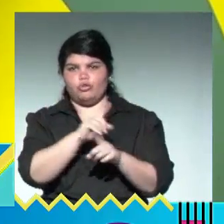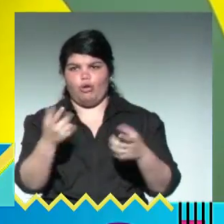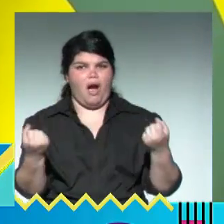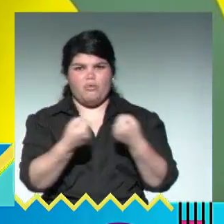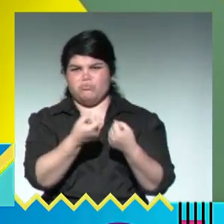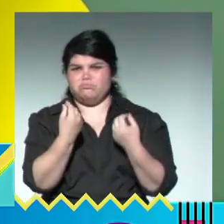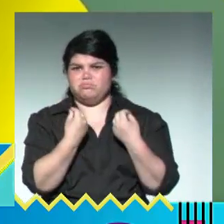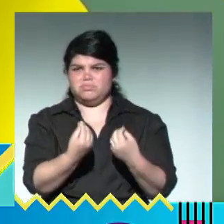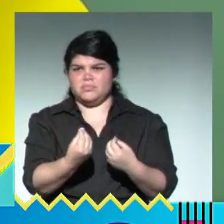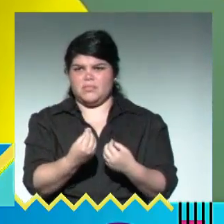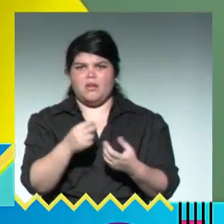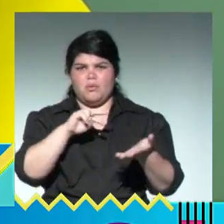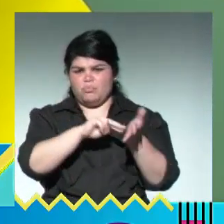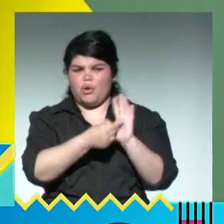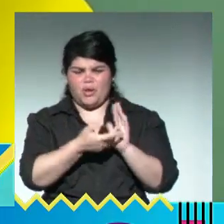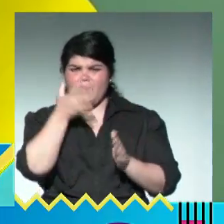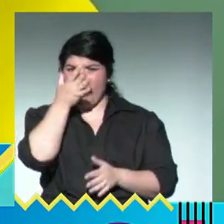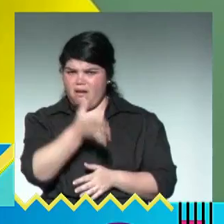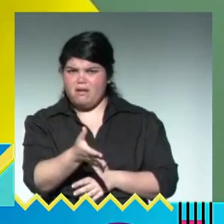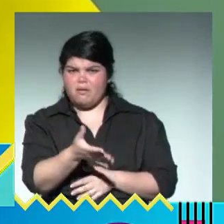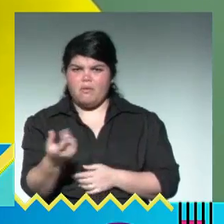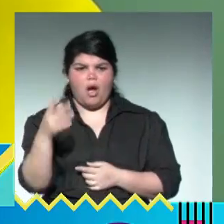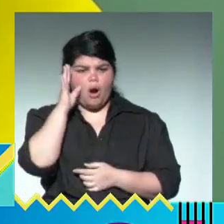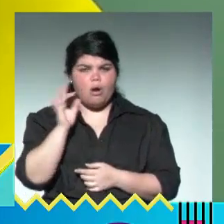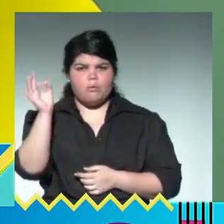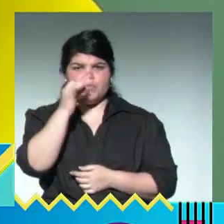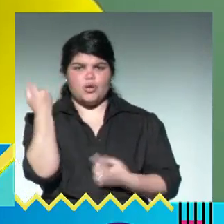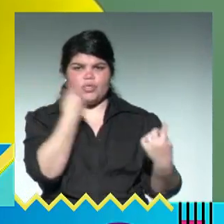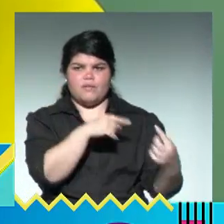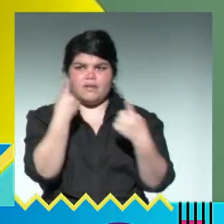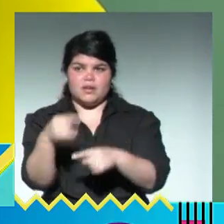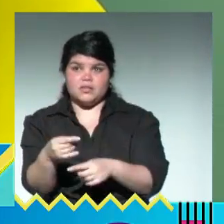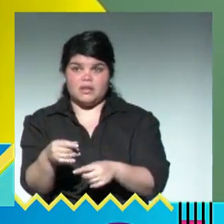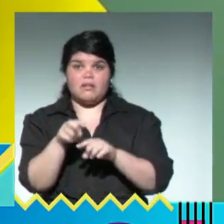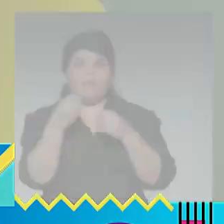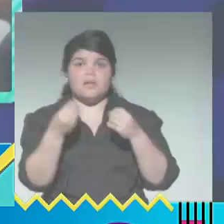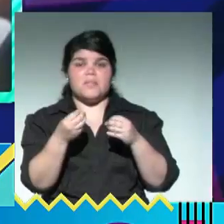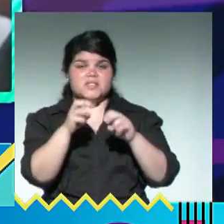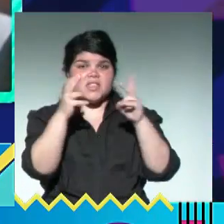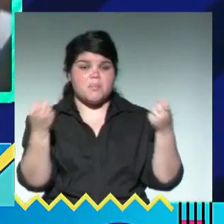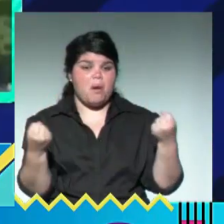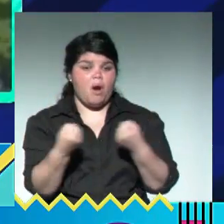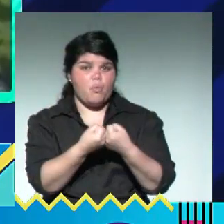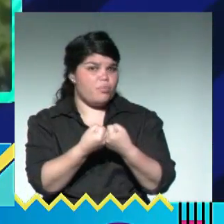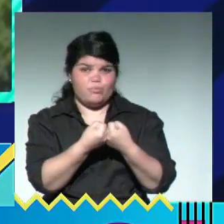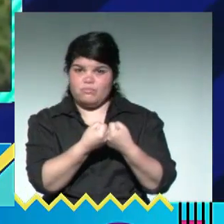o sea, ha habido gran conflictividad, o sea, hay diferentes opiniones, por lo tanto, consenso no hay sobre